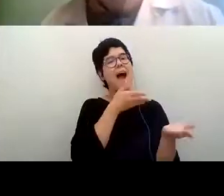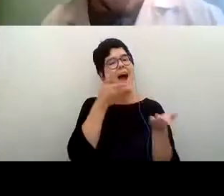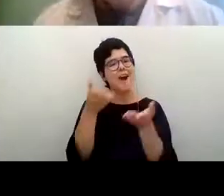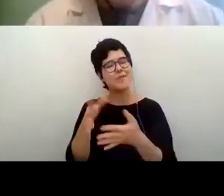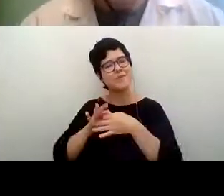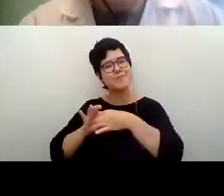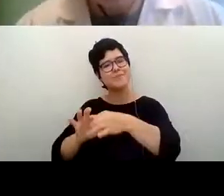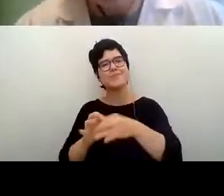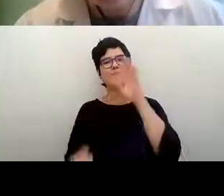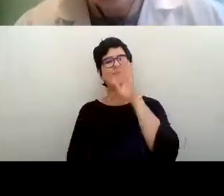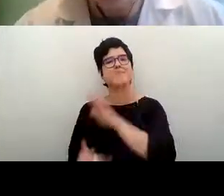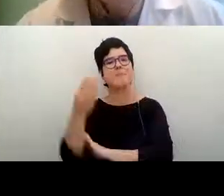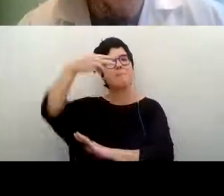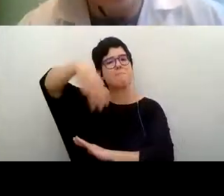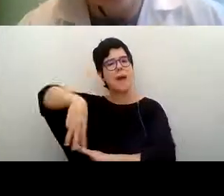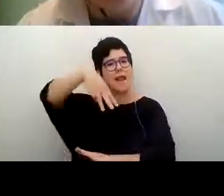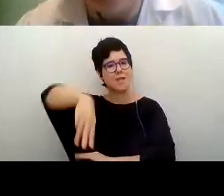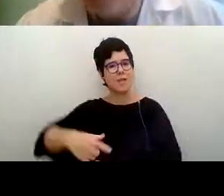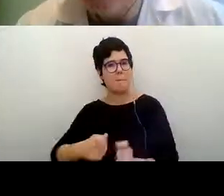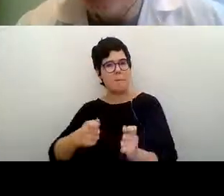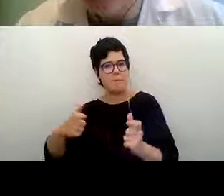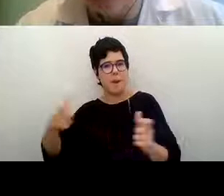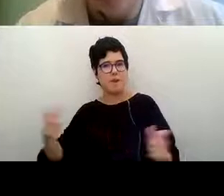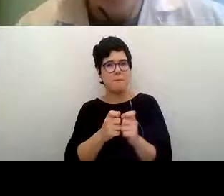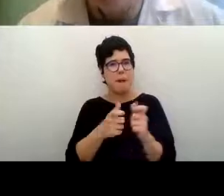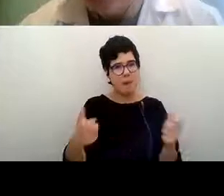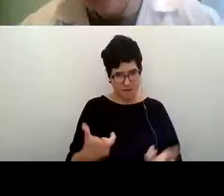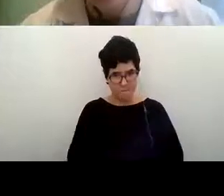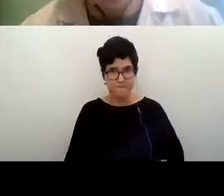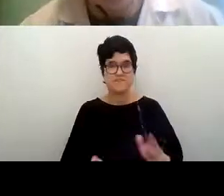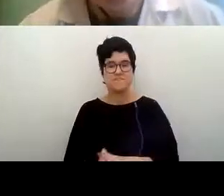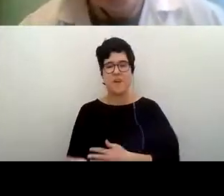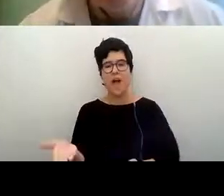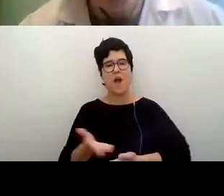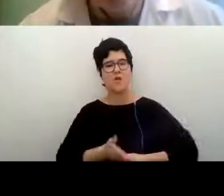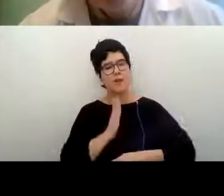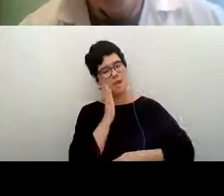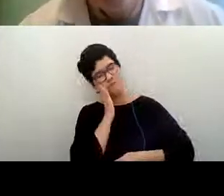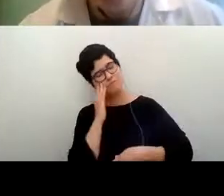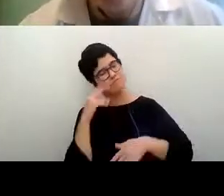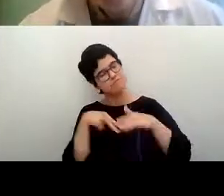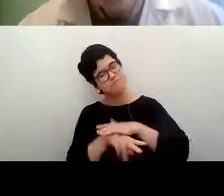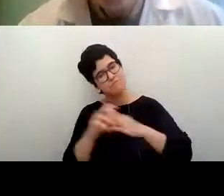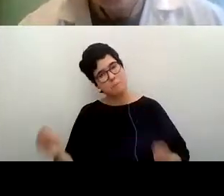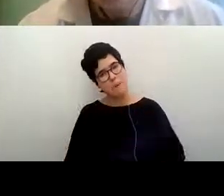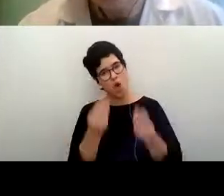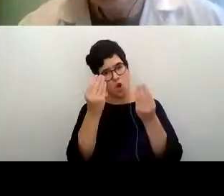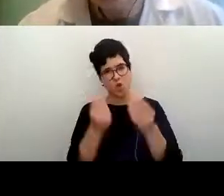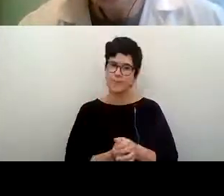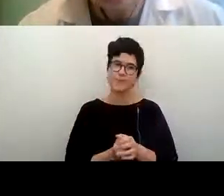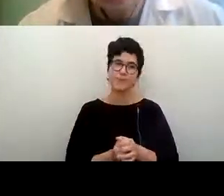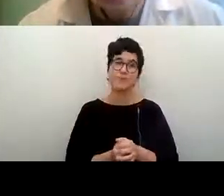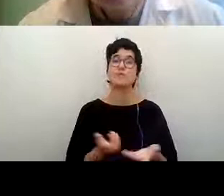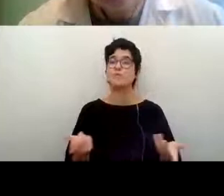asociado una mayor cantidad de melatonina y por lo tanto vamos a dormir mejor. O sea que es un punto importante. ¿Y cómo